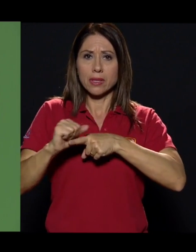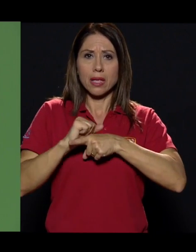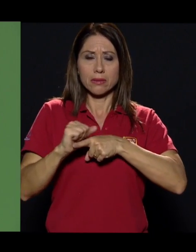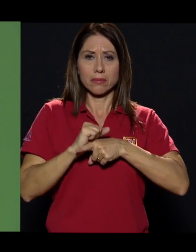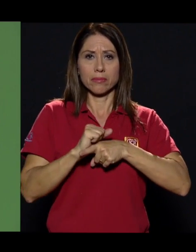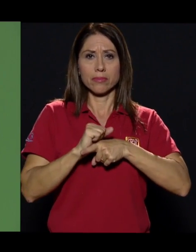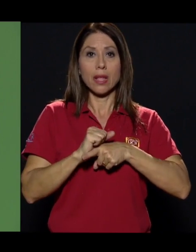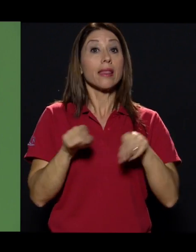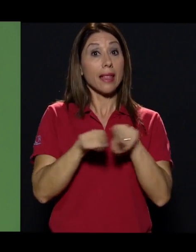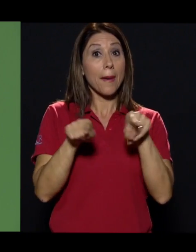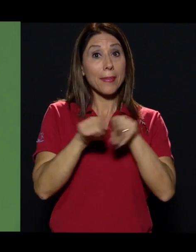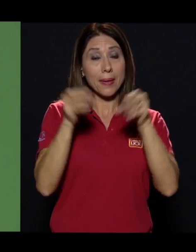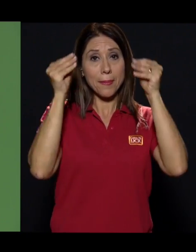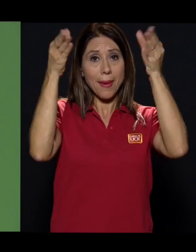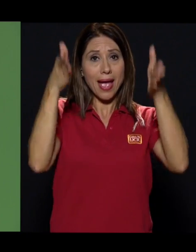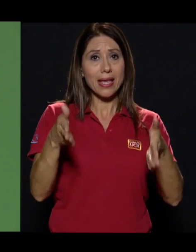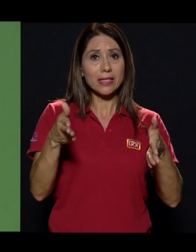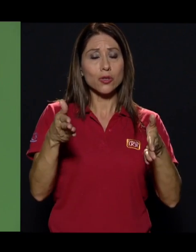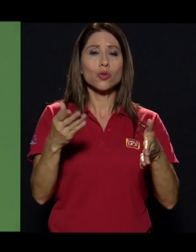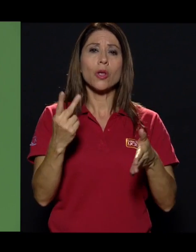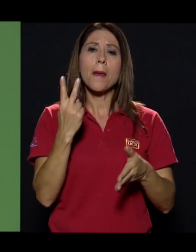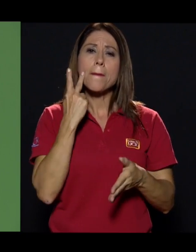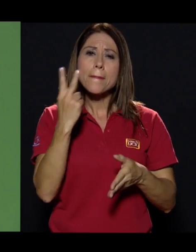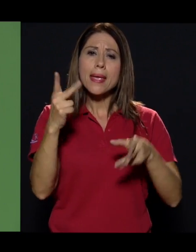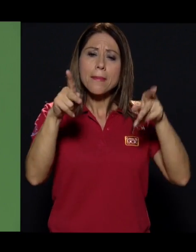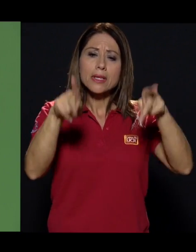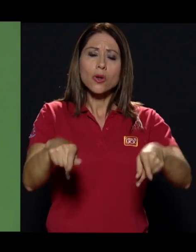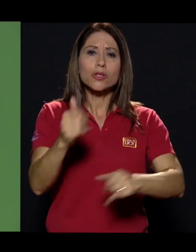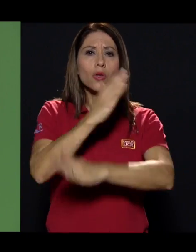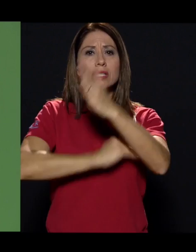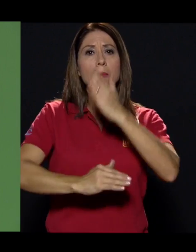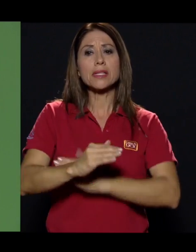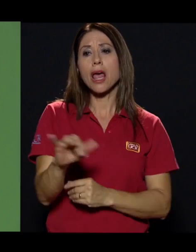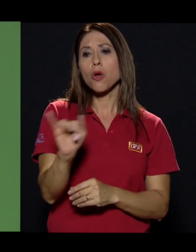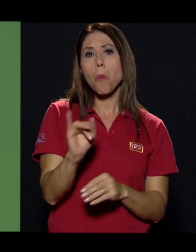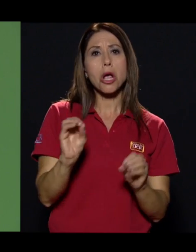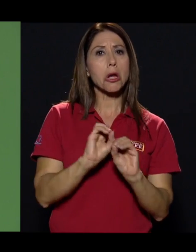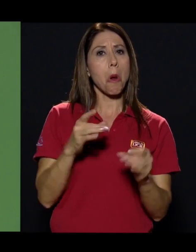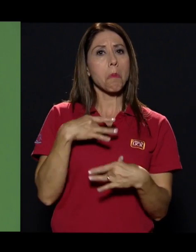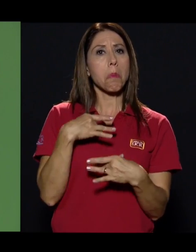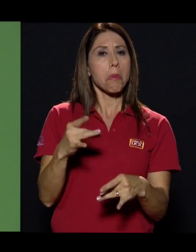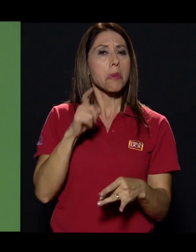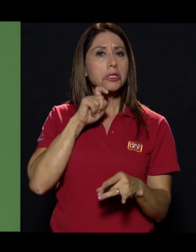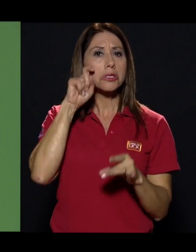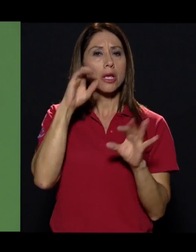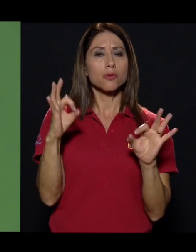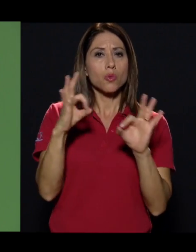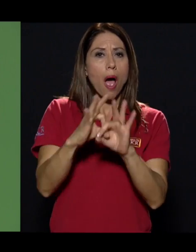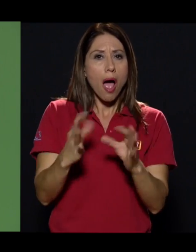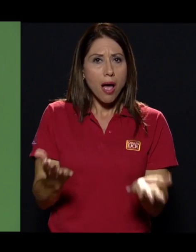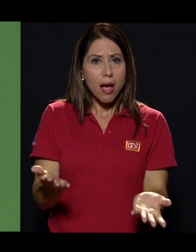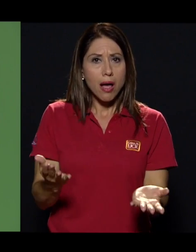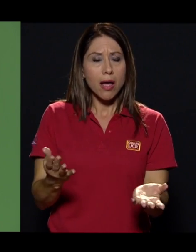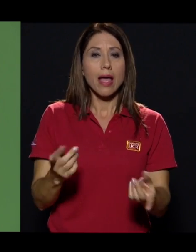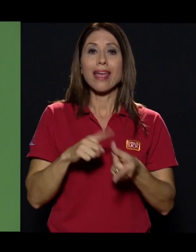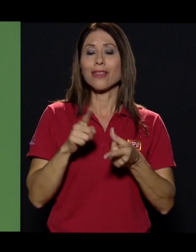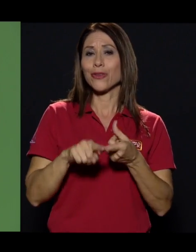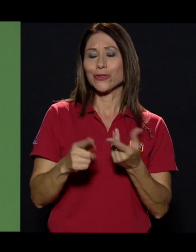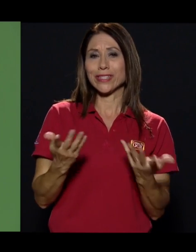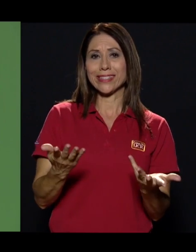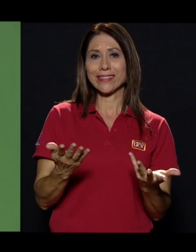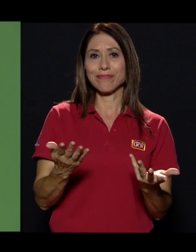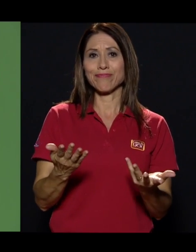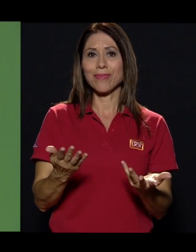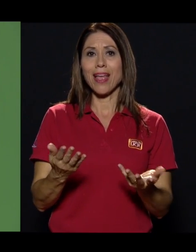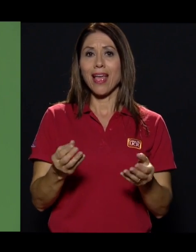también ven a las personas con discapacidad muchas veces como seres asexuados, ¿verdad? Y entonces no le dan a los